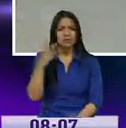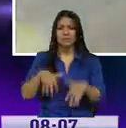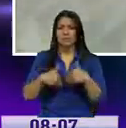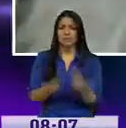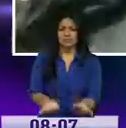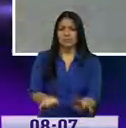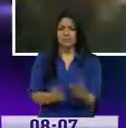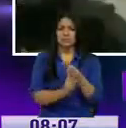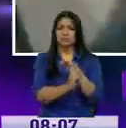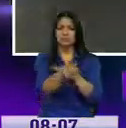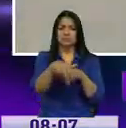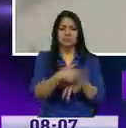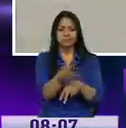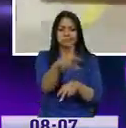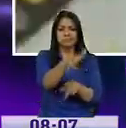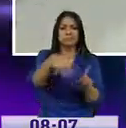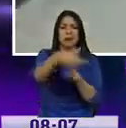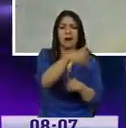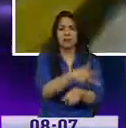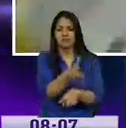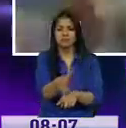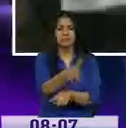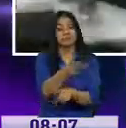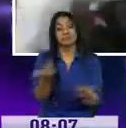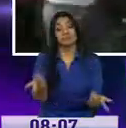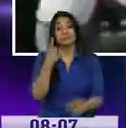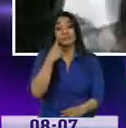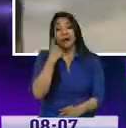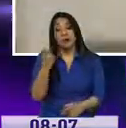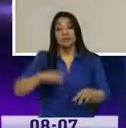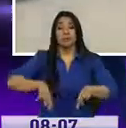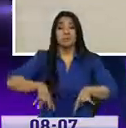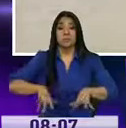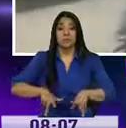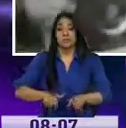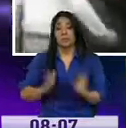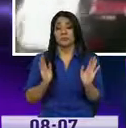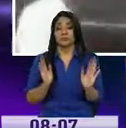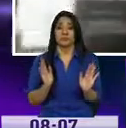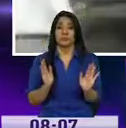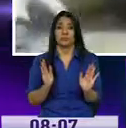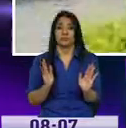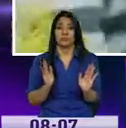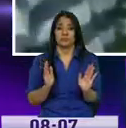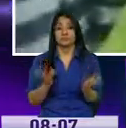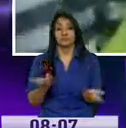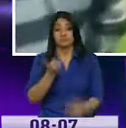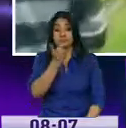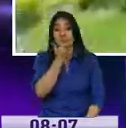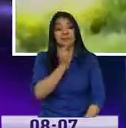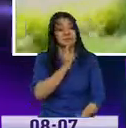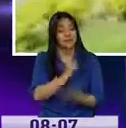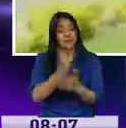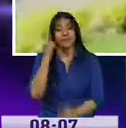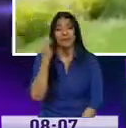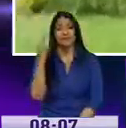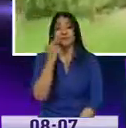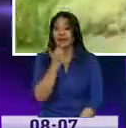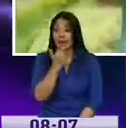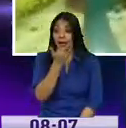que se suba a un parque? En la cabeza de un corrupto, en la cabeza de una persona que estaba delinquiendo. Eso es sin duda. Ahí